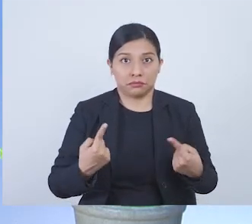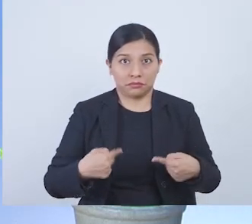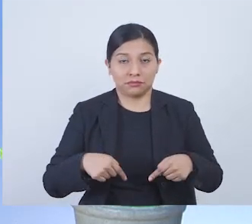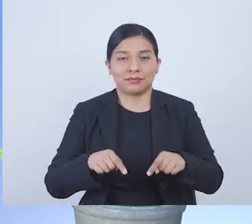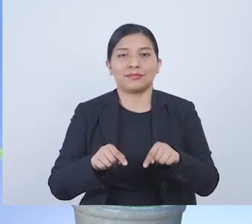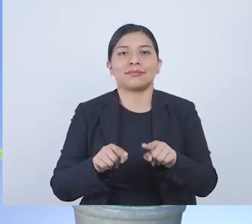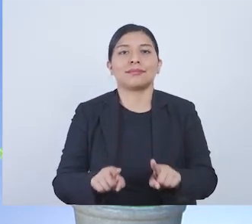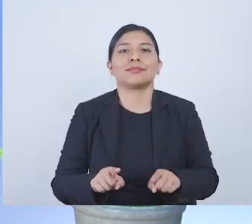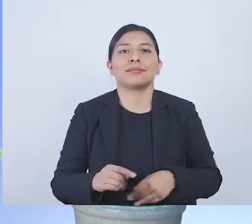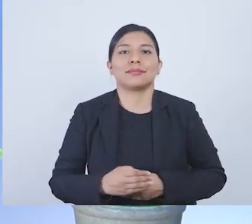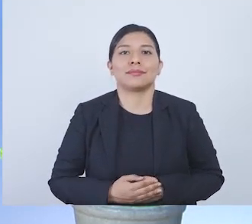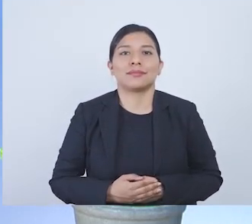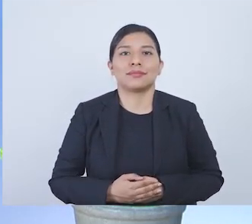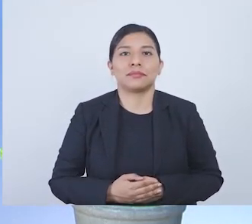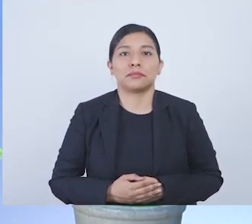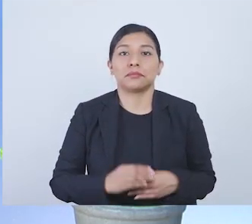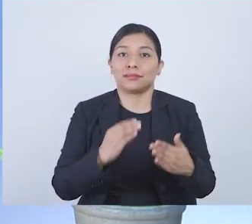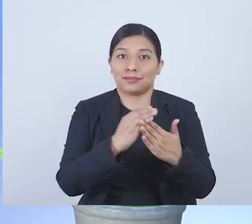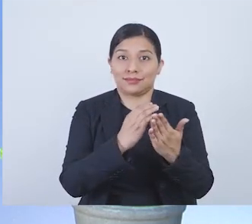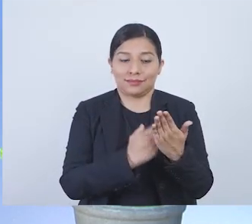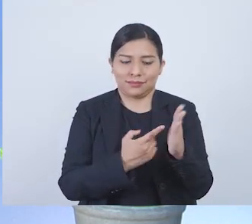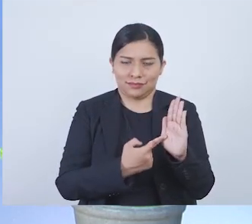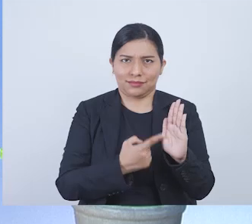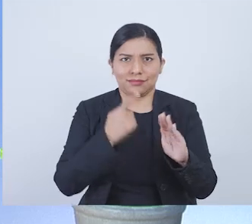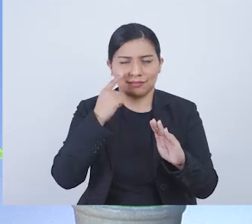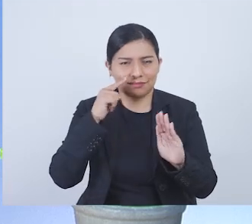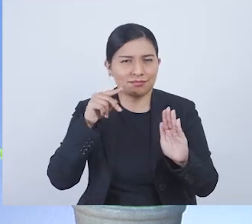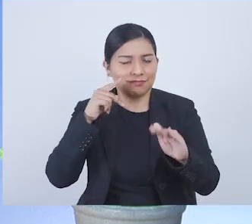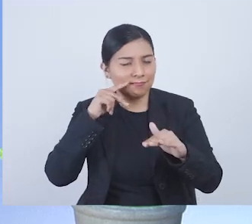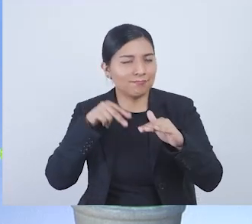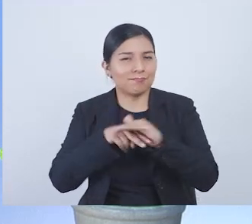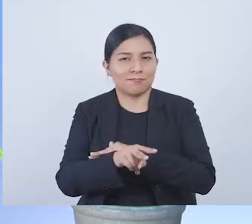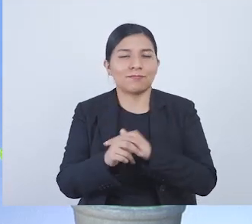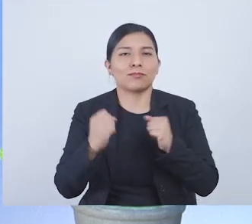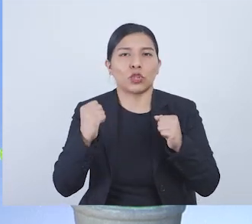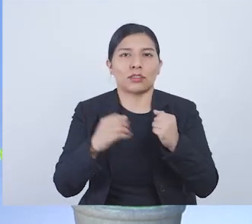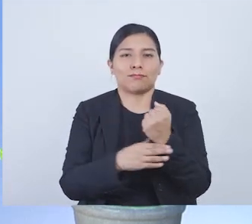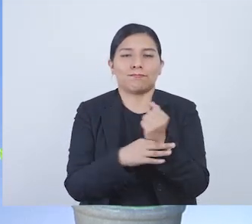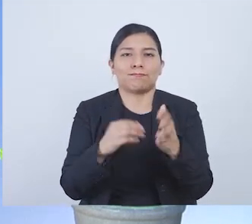mantienen los currículos con ese enfoque de la psicomotricidad.